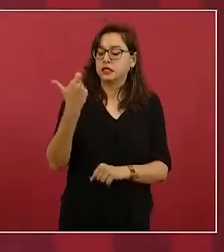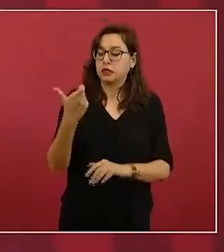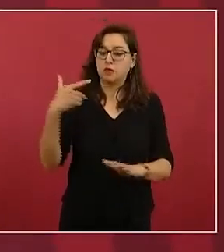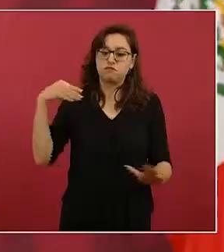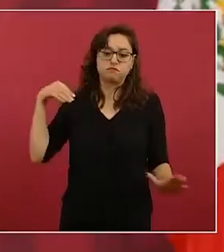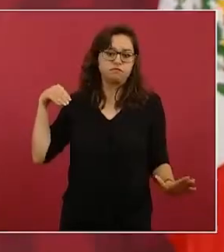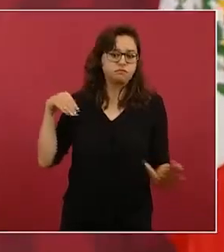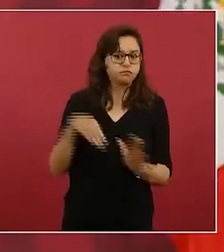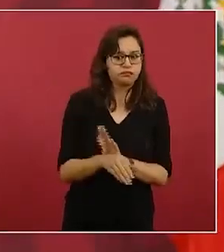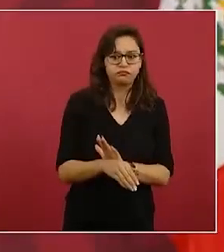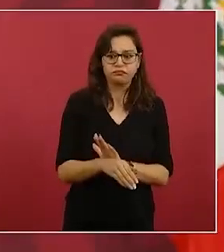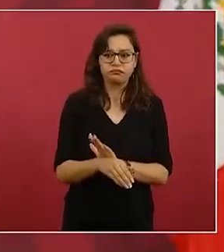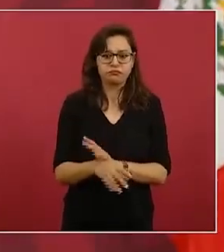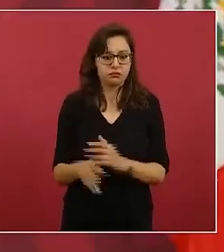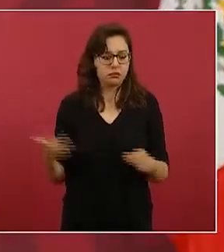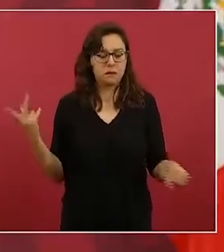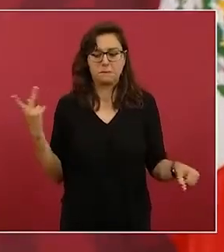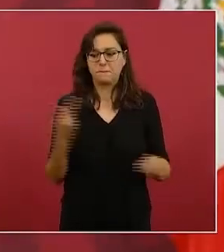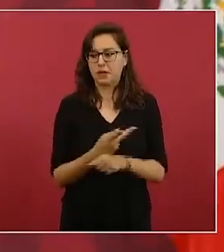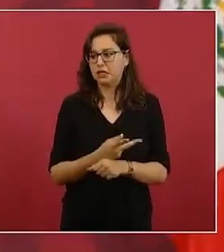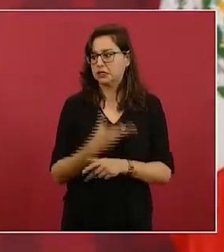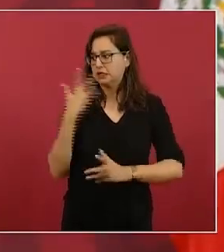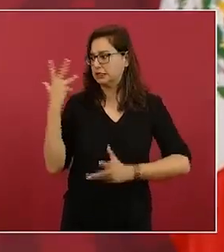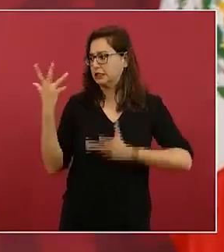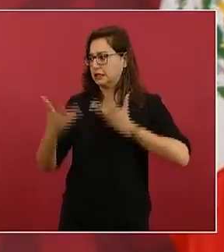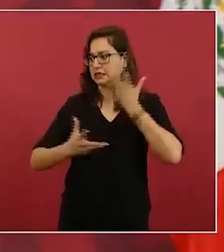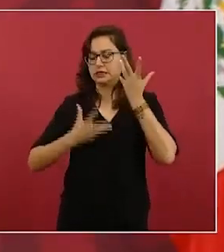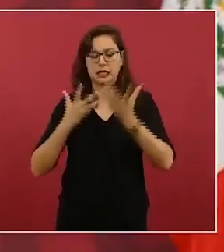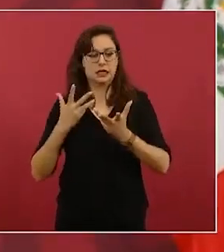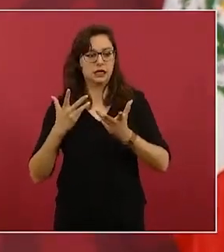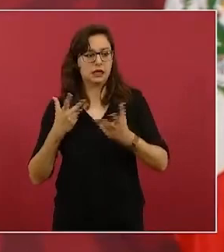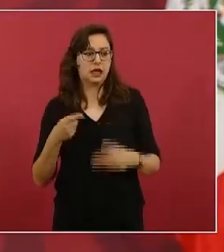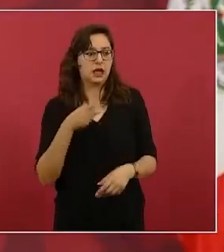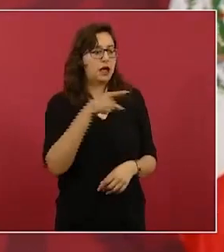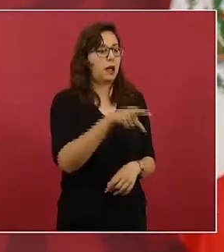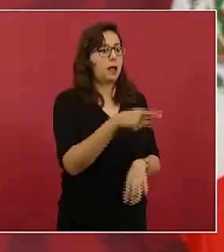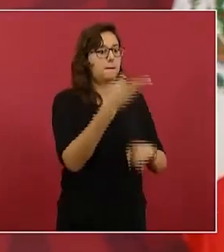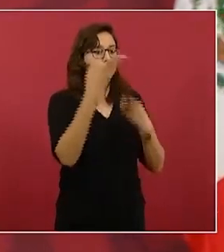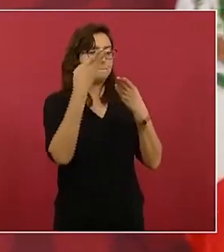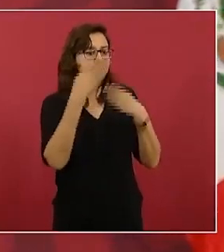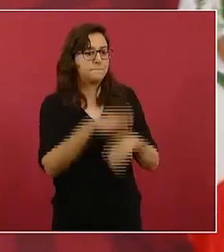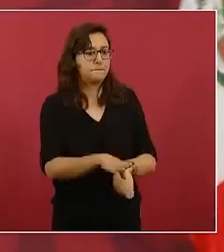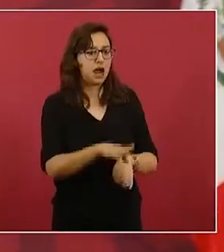ante la crisis es rescatar a los de arriba.